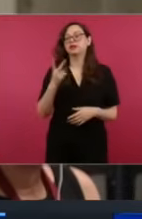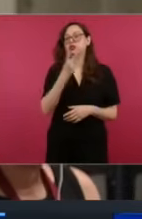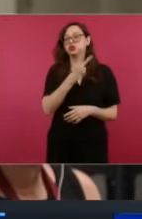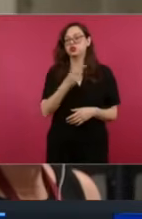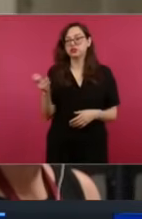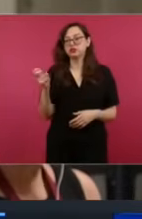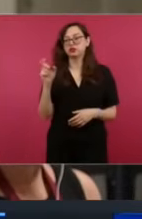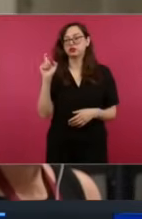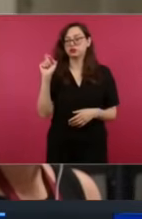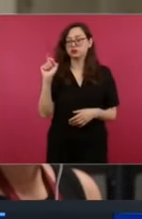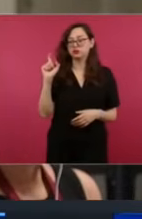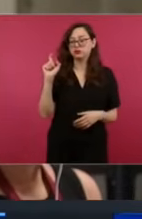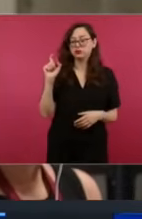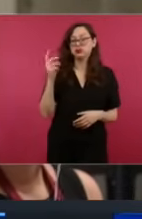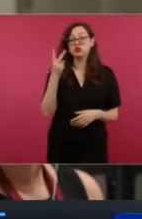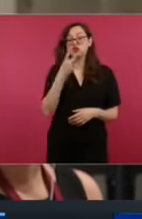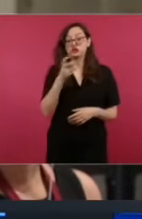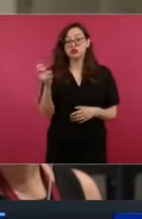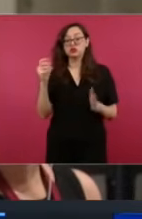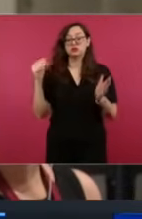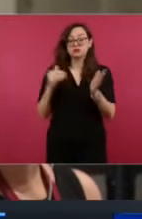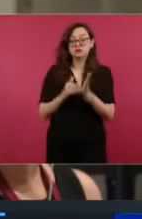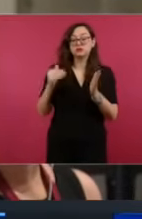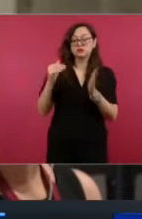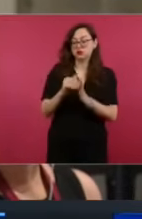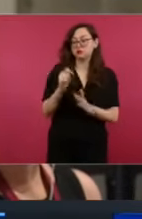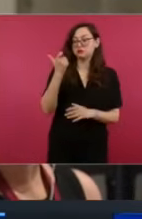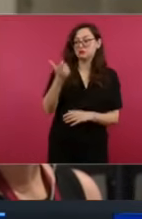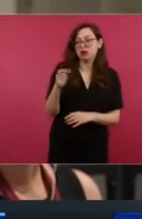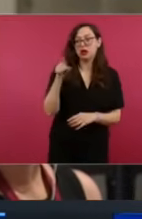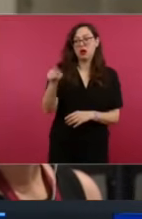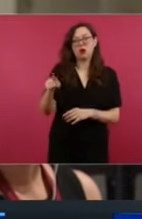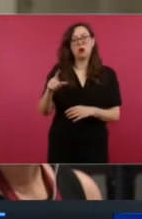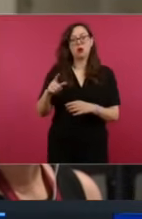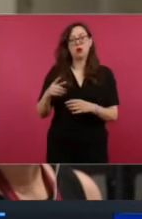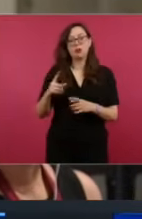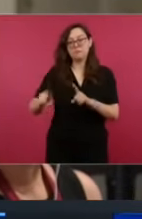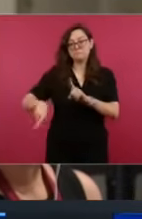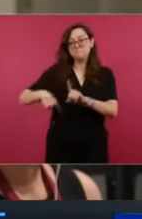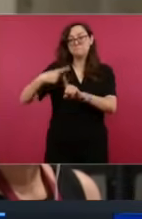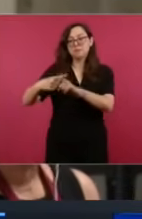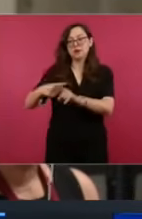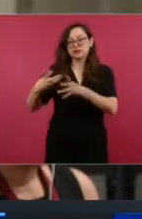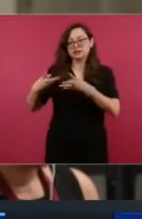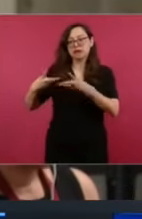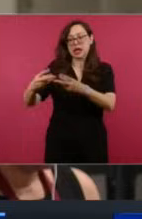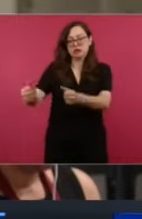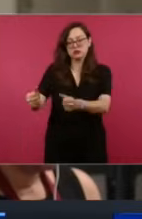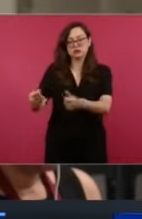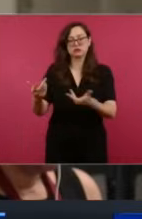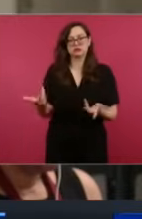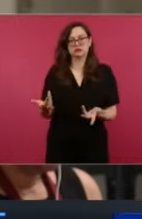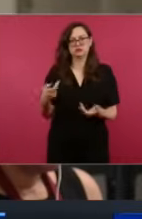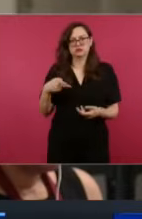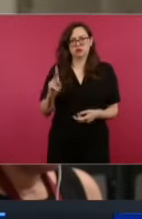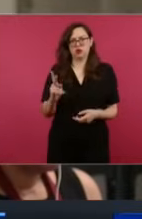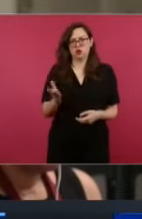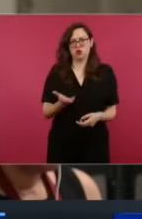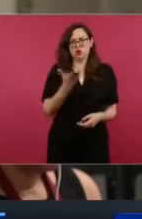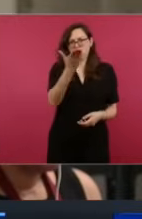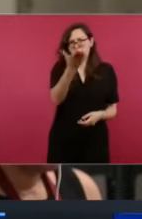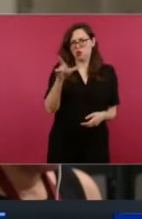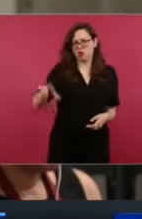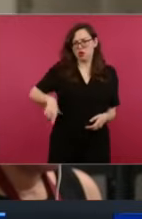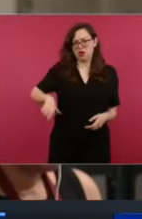cualquier noticiero, Hechos, el de En Punto, de este Acevedo, y los demás noticieros del